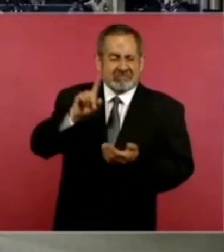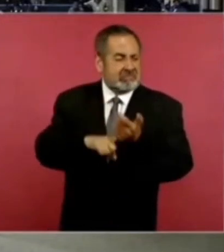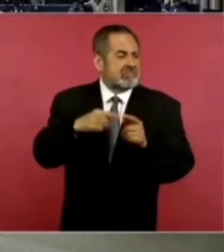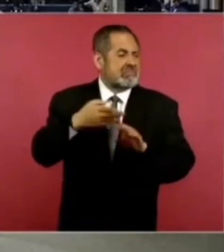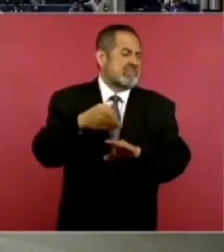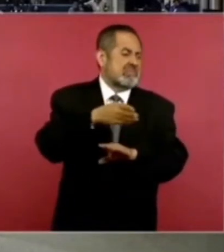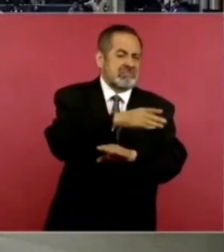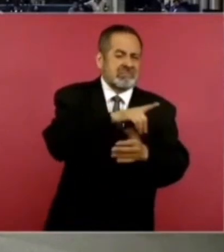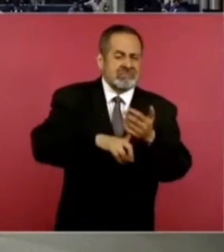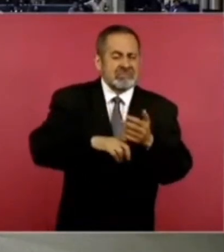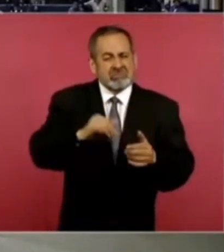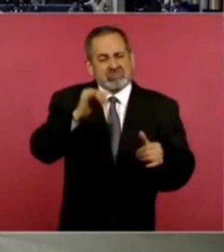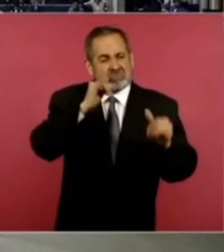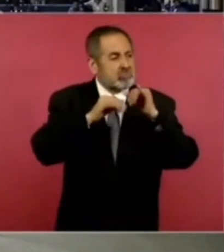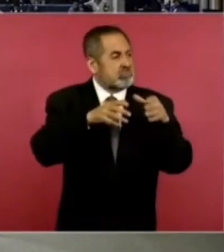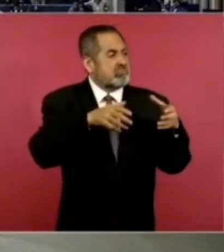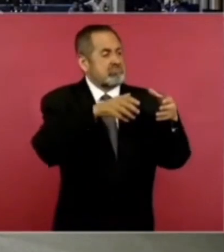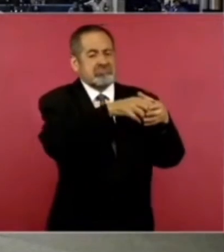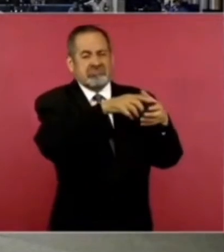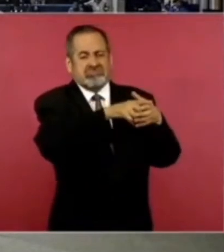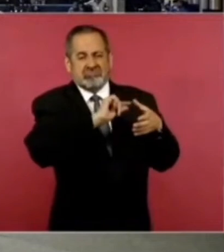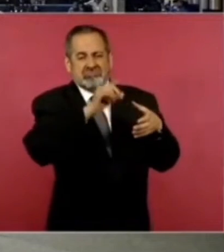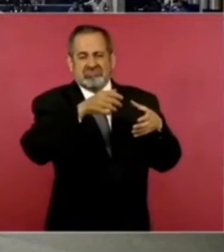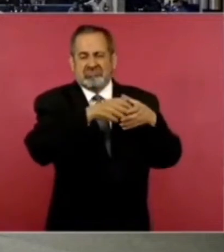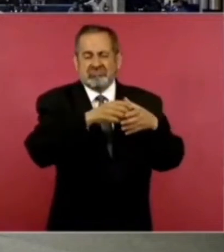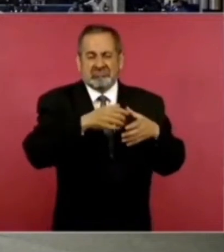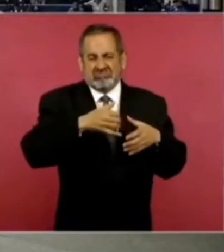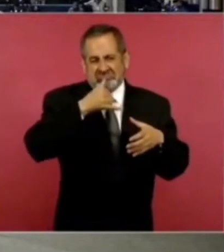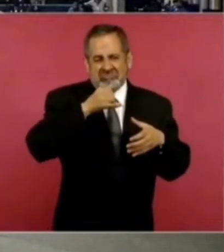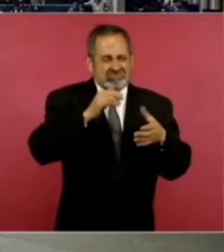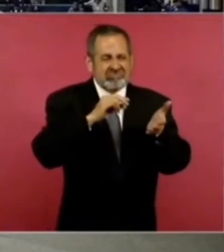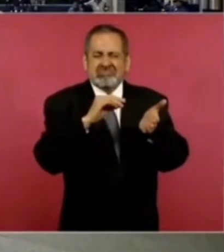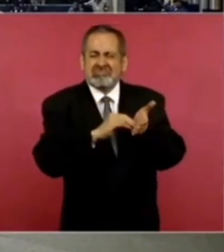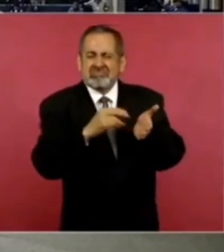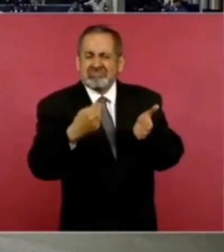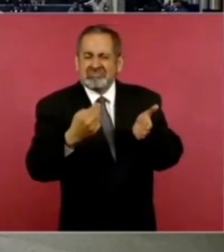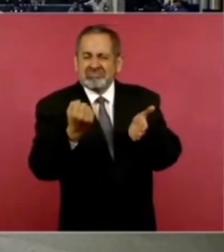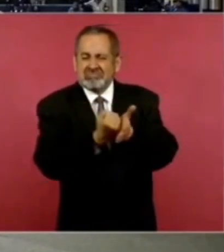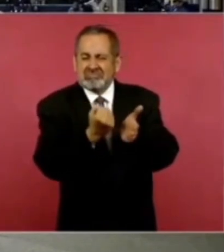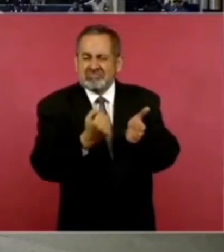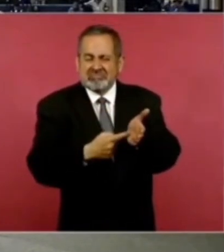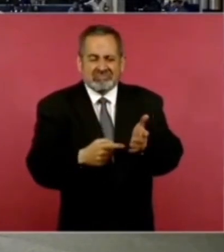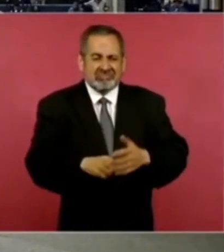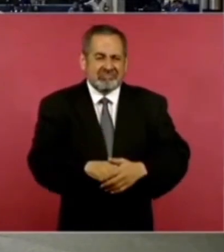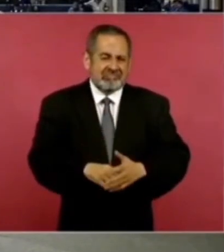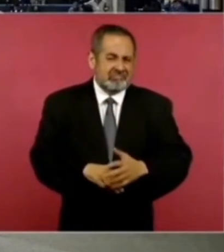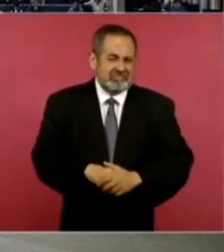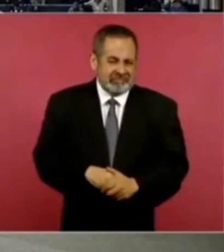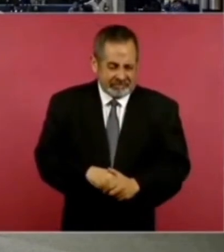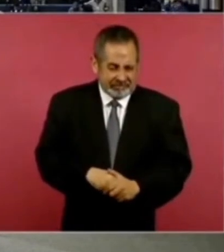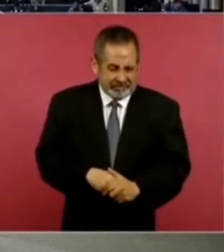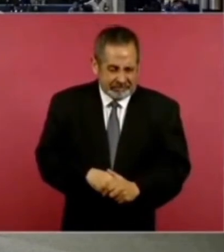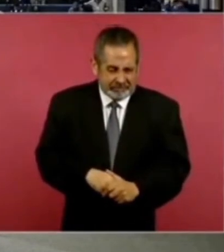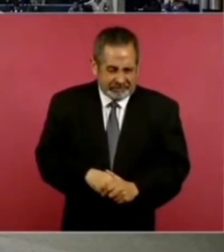Y como siempre, con información de la gente,